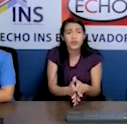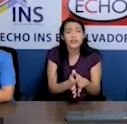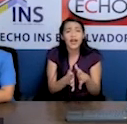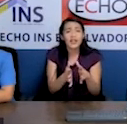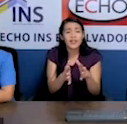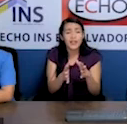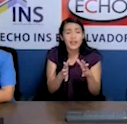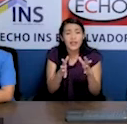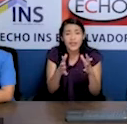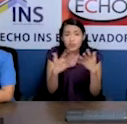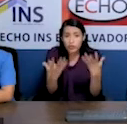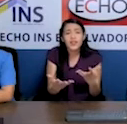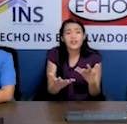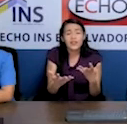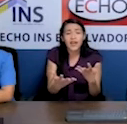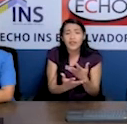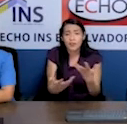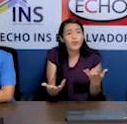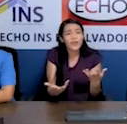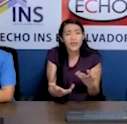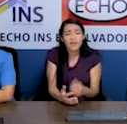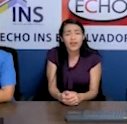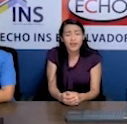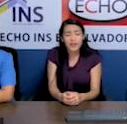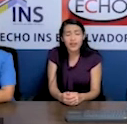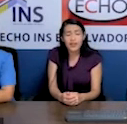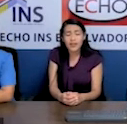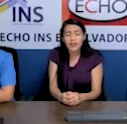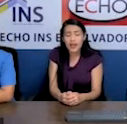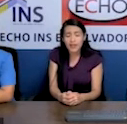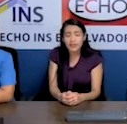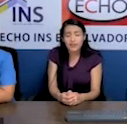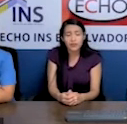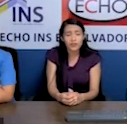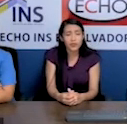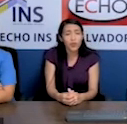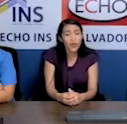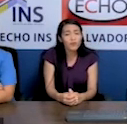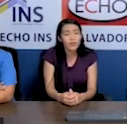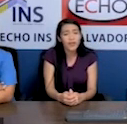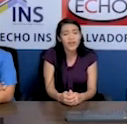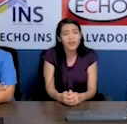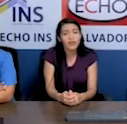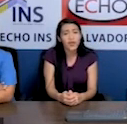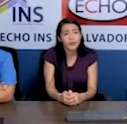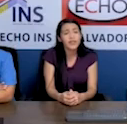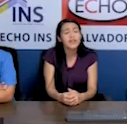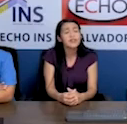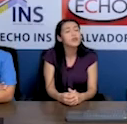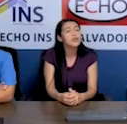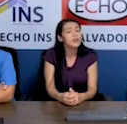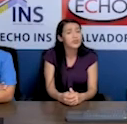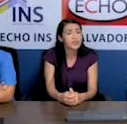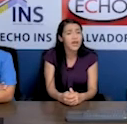cáncer colorectal es otra entidad que puede dar esta situación, o enfermedades que nos